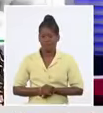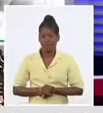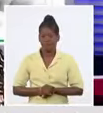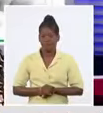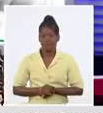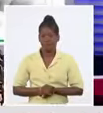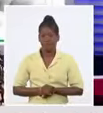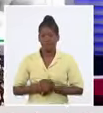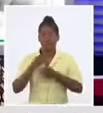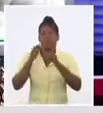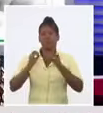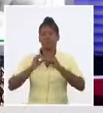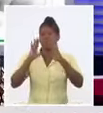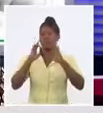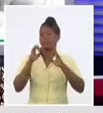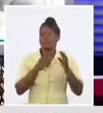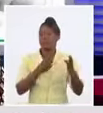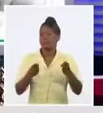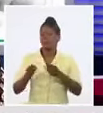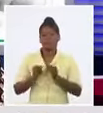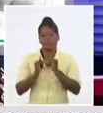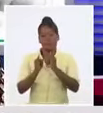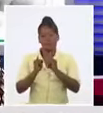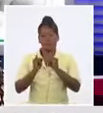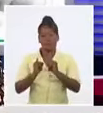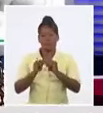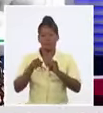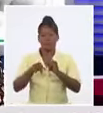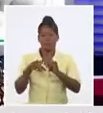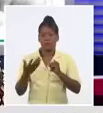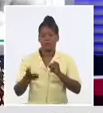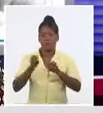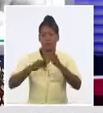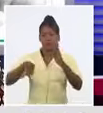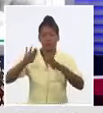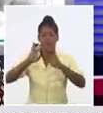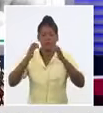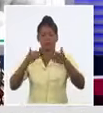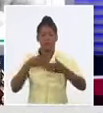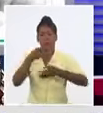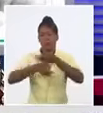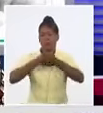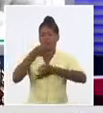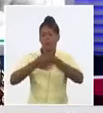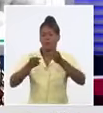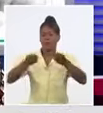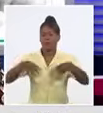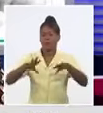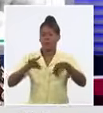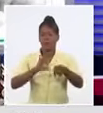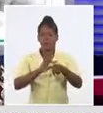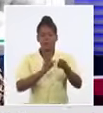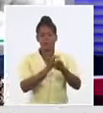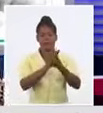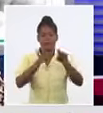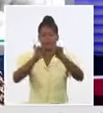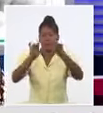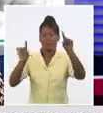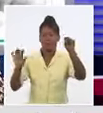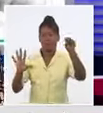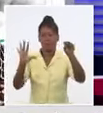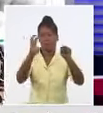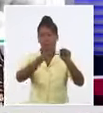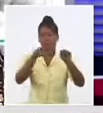Buenos días, bienvenido a una nueva actualización del Ministerio de Salud Pública sobre el enfrentamiento a la COVID-19 en territorio nacional. Es